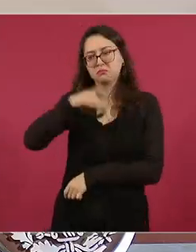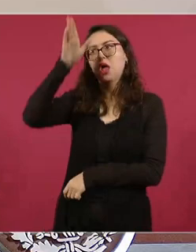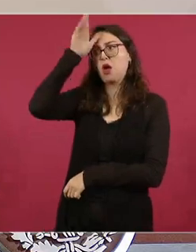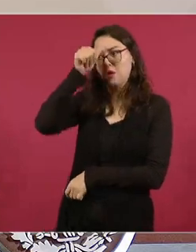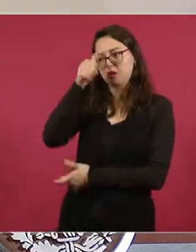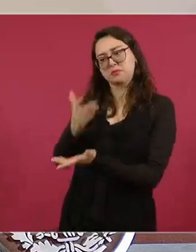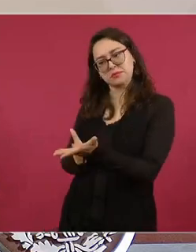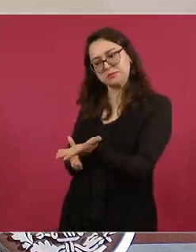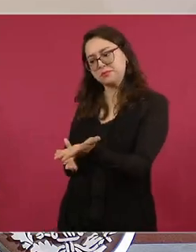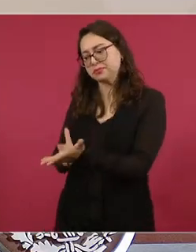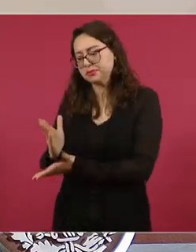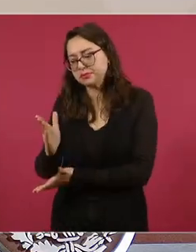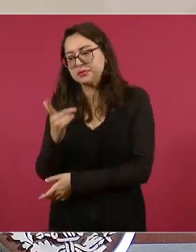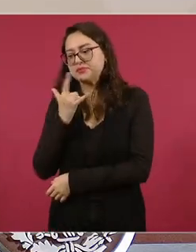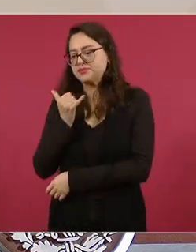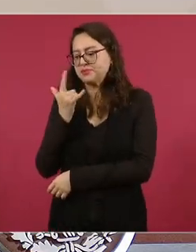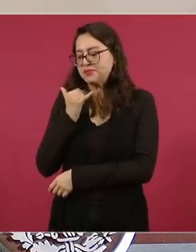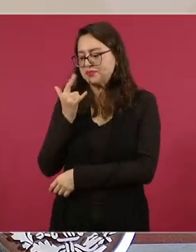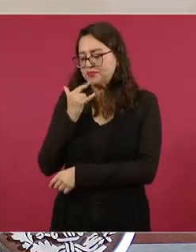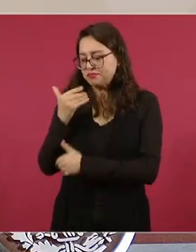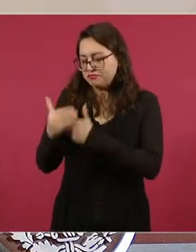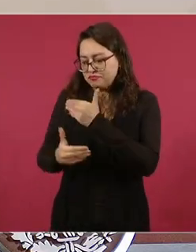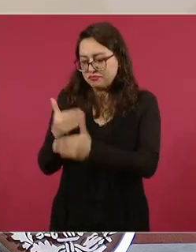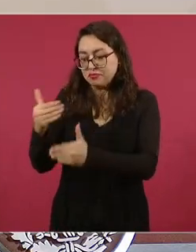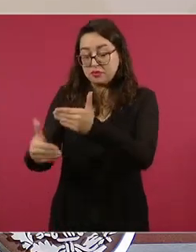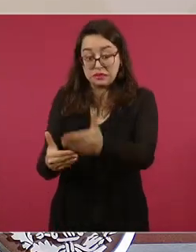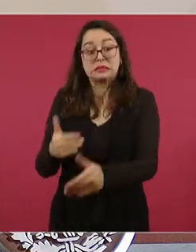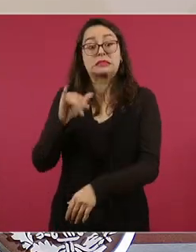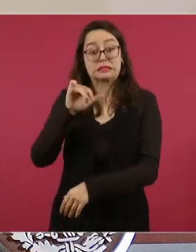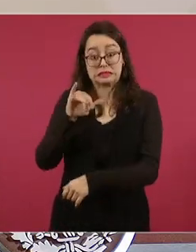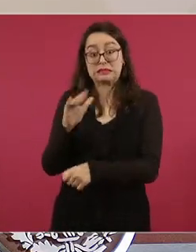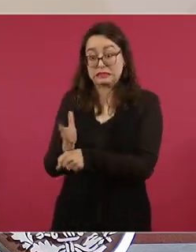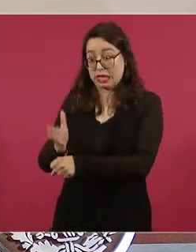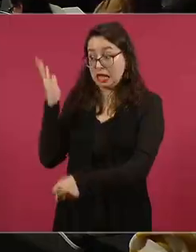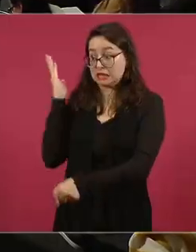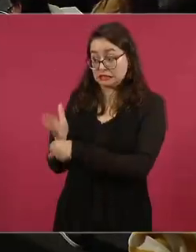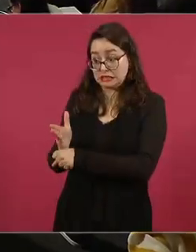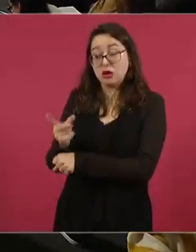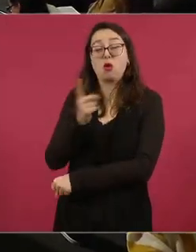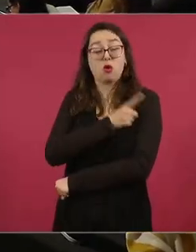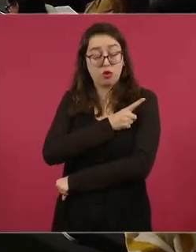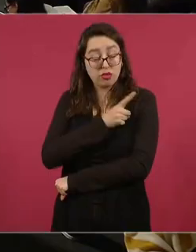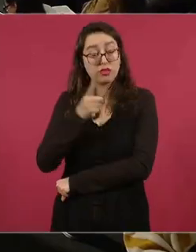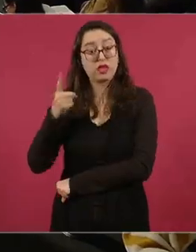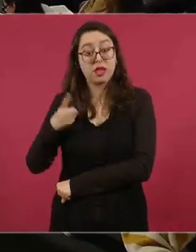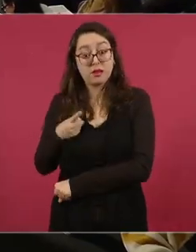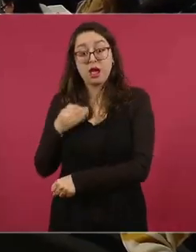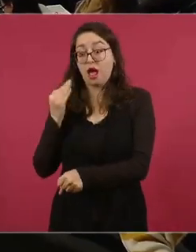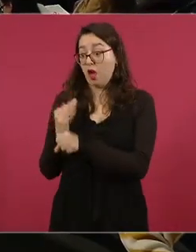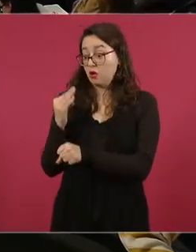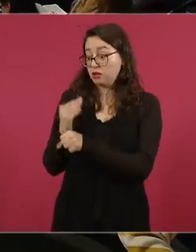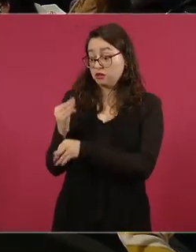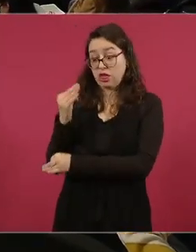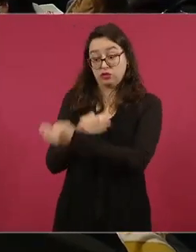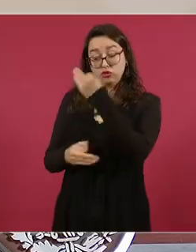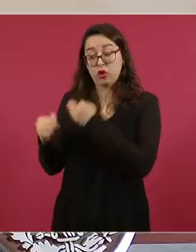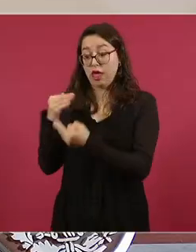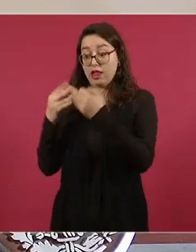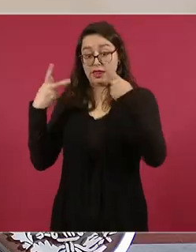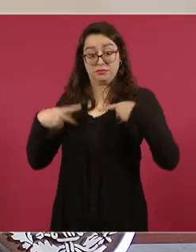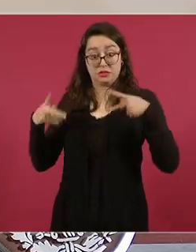que haya un castigo. Y así ha sido, todos los responsables están dentro